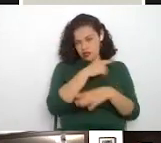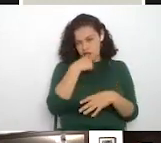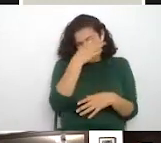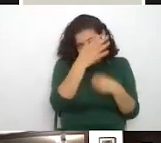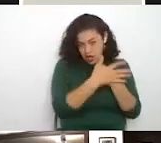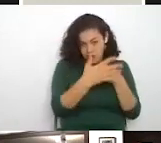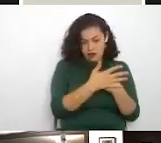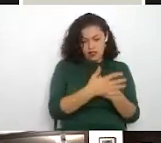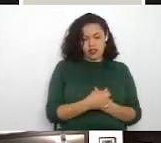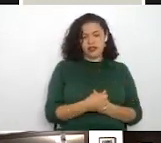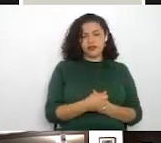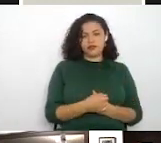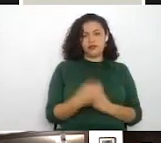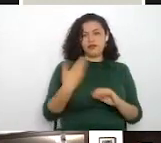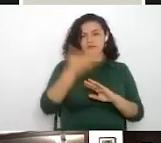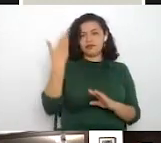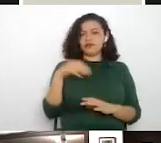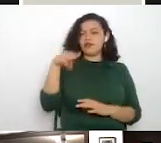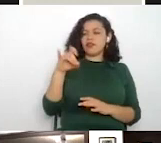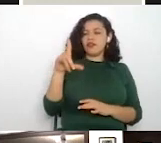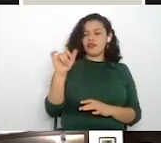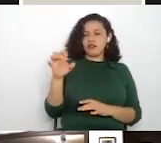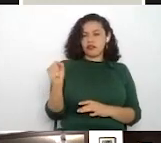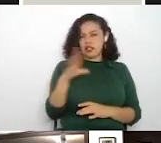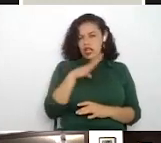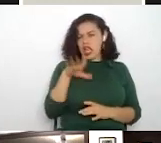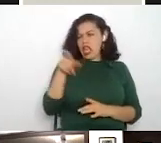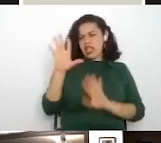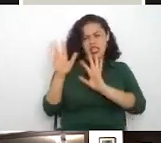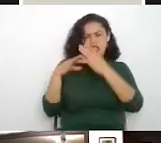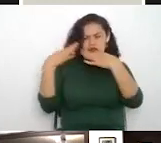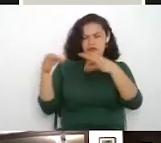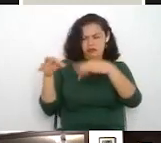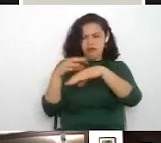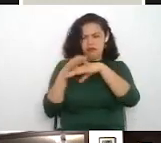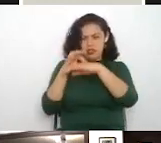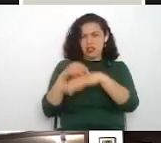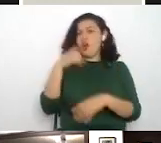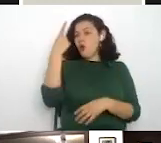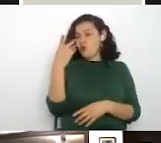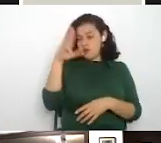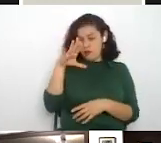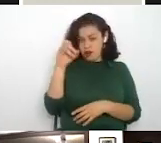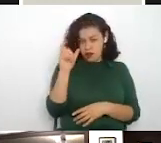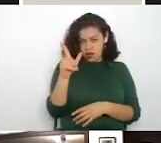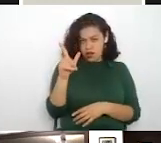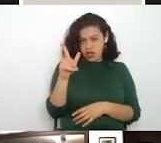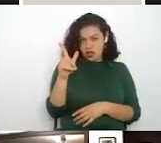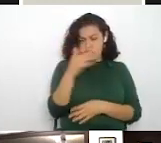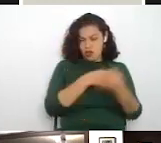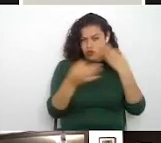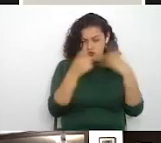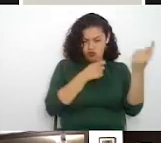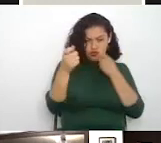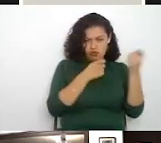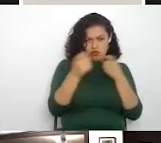Antes teníamos ahí nuestros manuales ahí físicamente, pero era un solo manual, porque estaba controlado. No podía